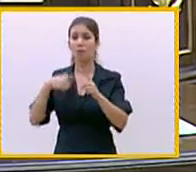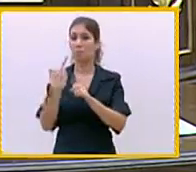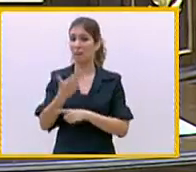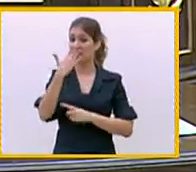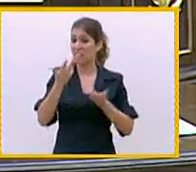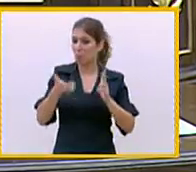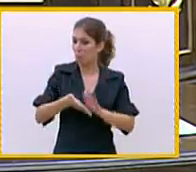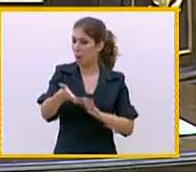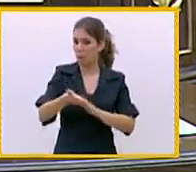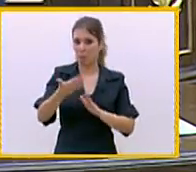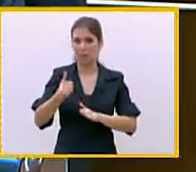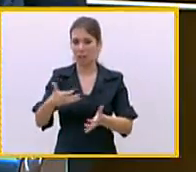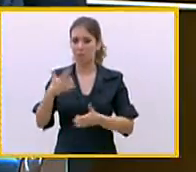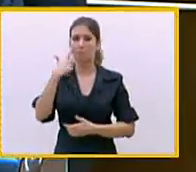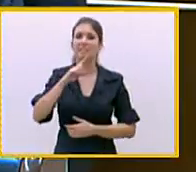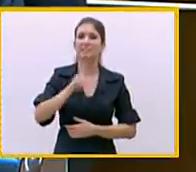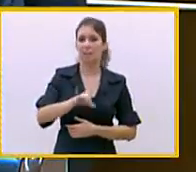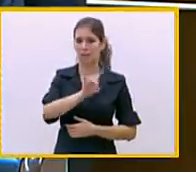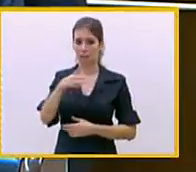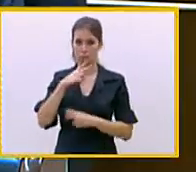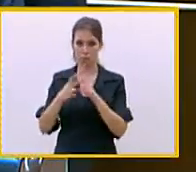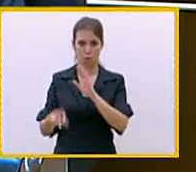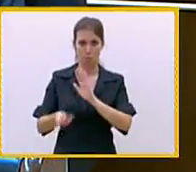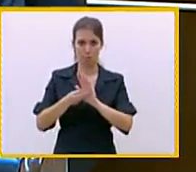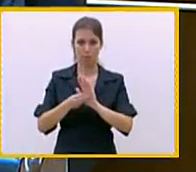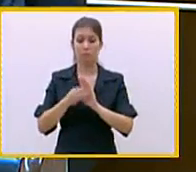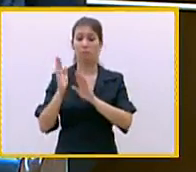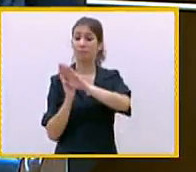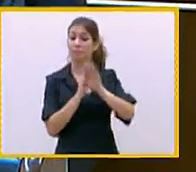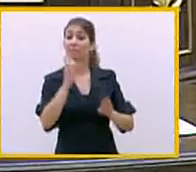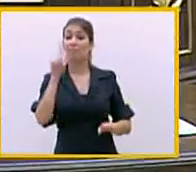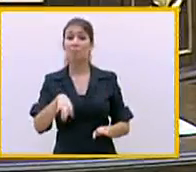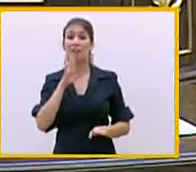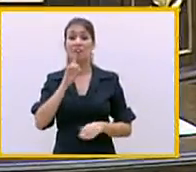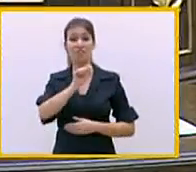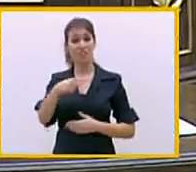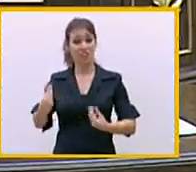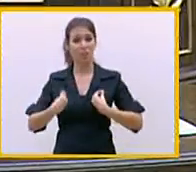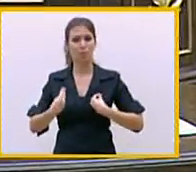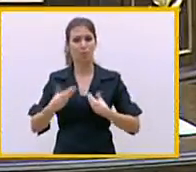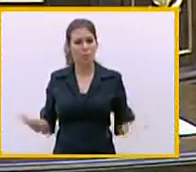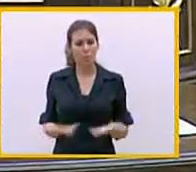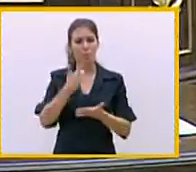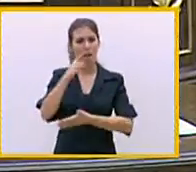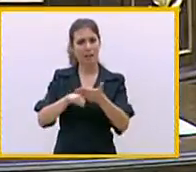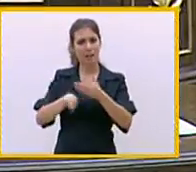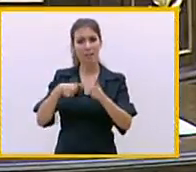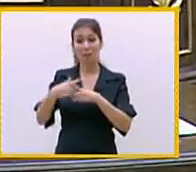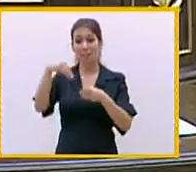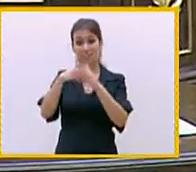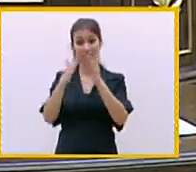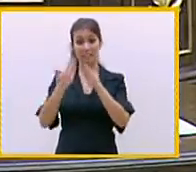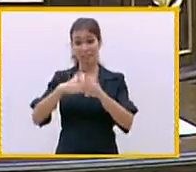próxima. Estamos reorientando el mercado de la vivienda, fomentando el alquiler y la rehabilitación.